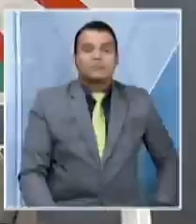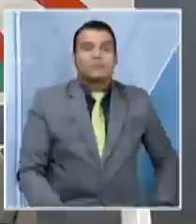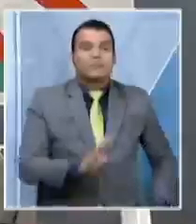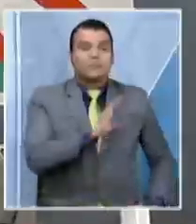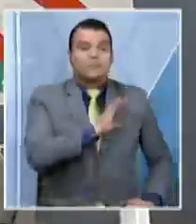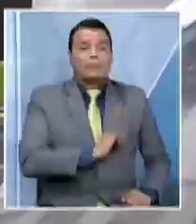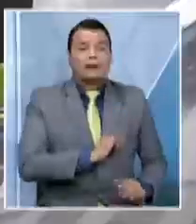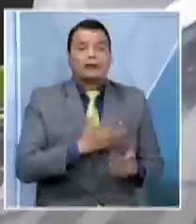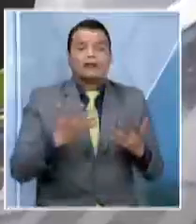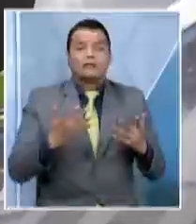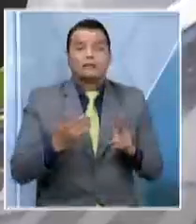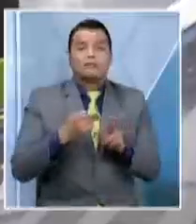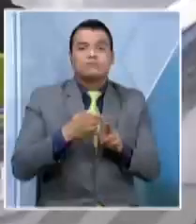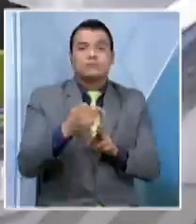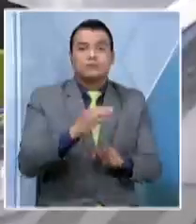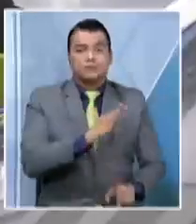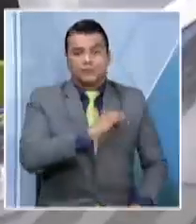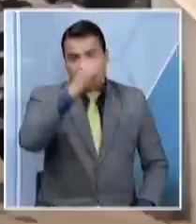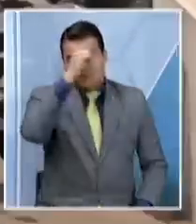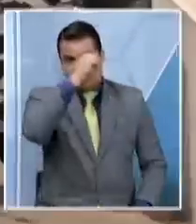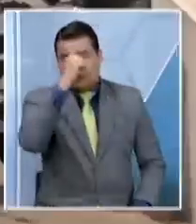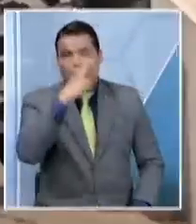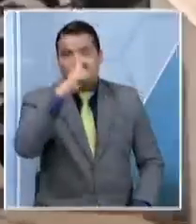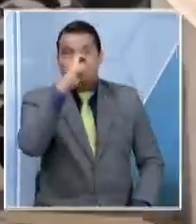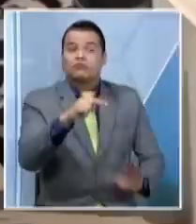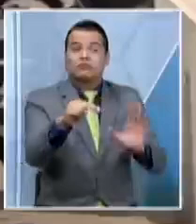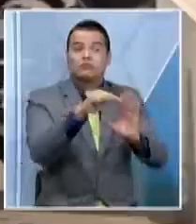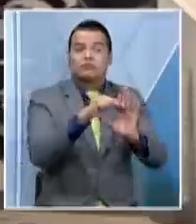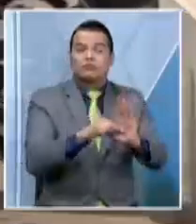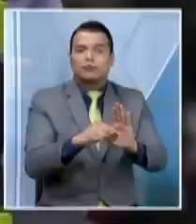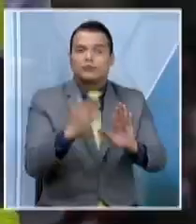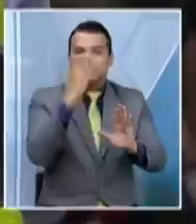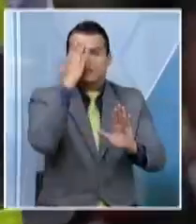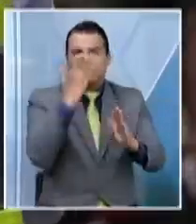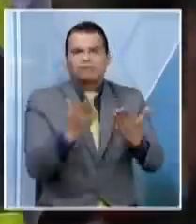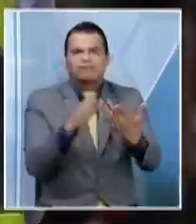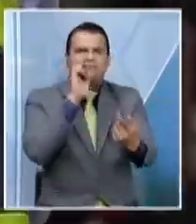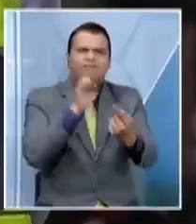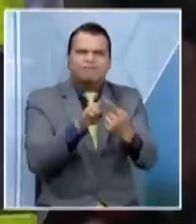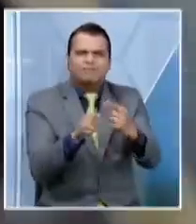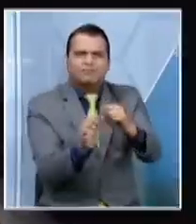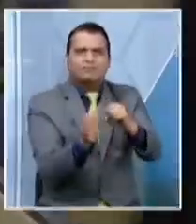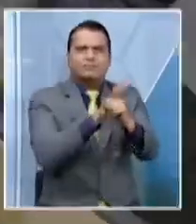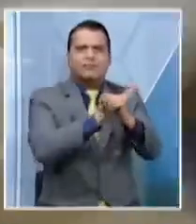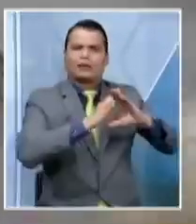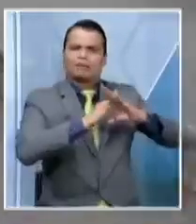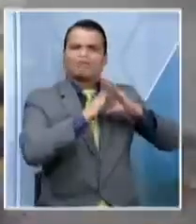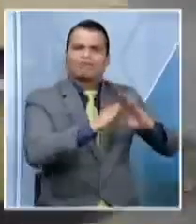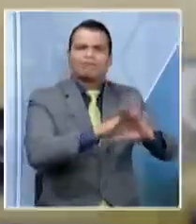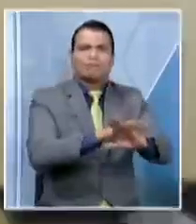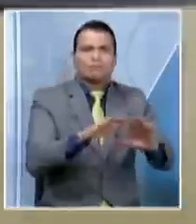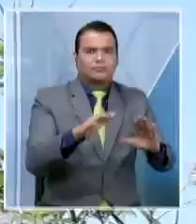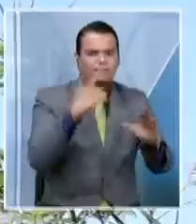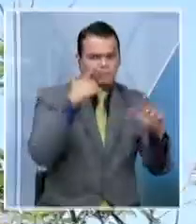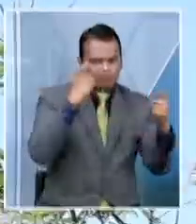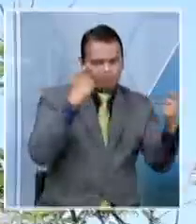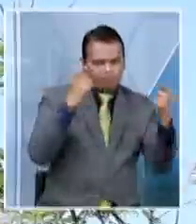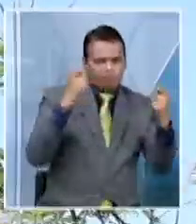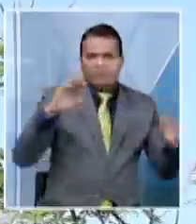Cali se prepara para vivir un fin de semana con férreos controles para evitar la propagación del coronavirus. Autoridades están en máxima